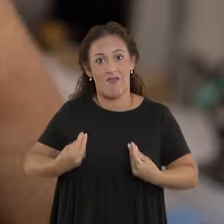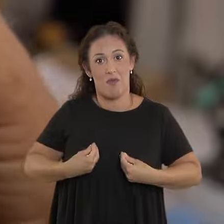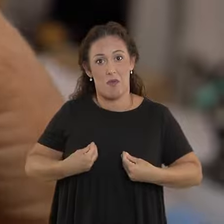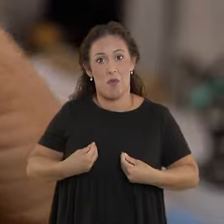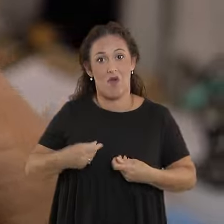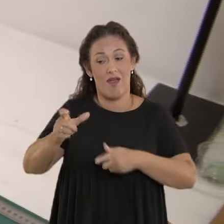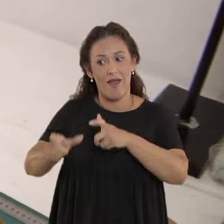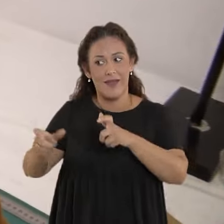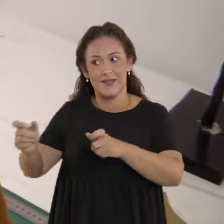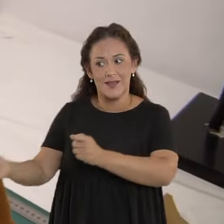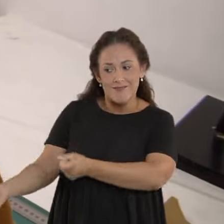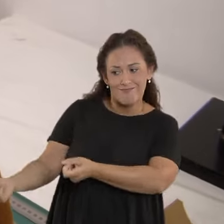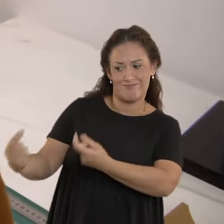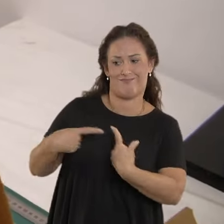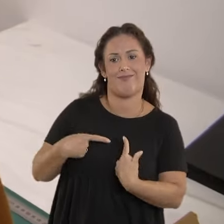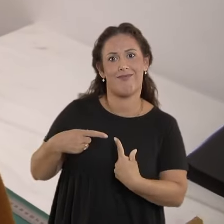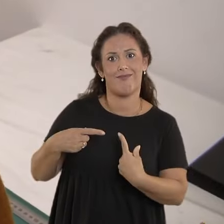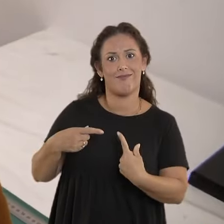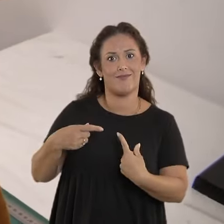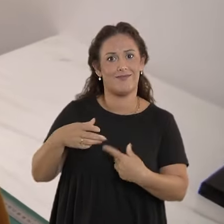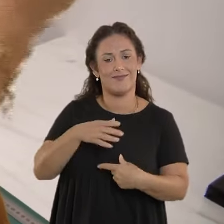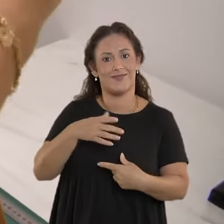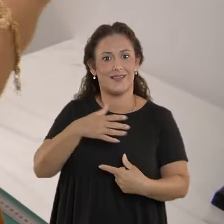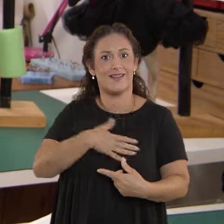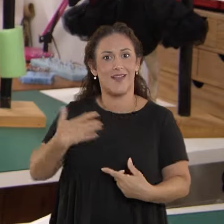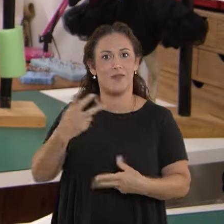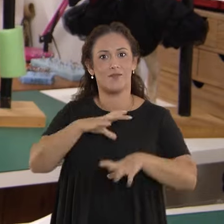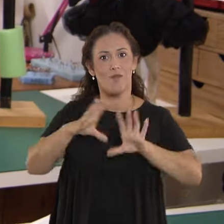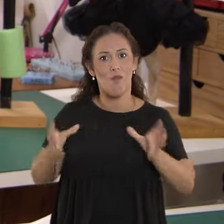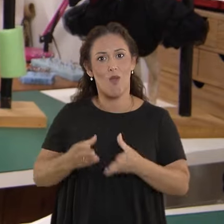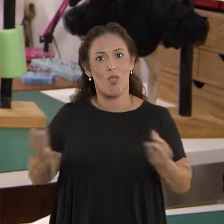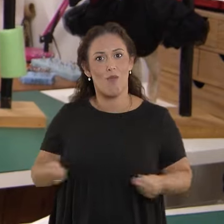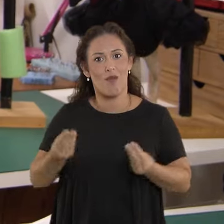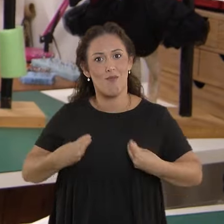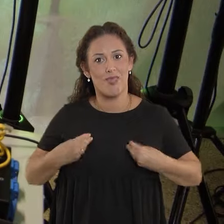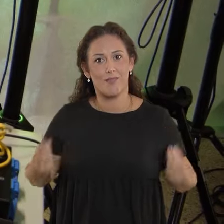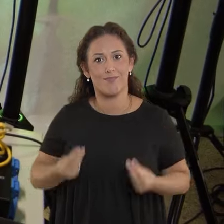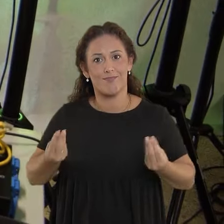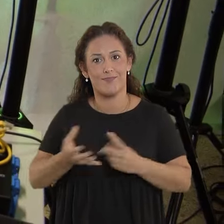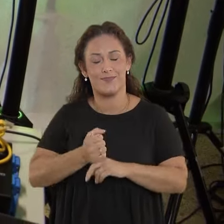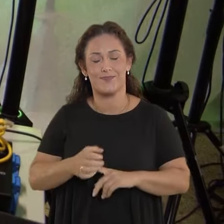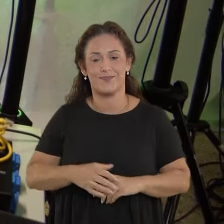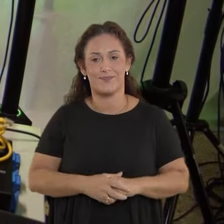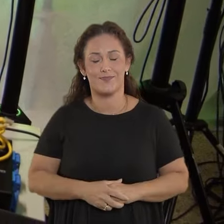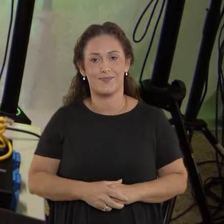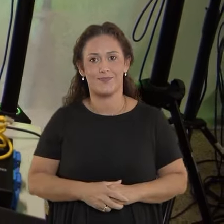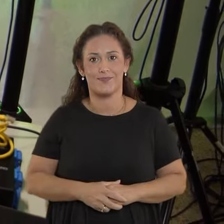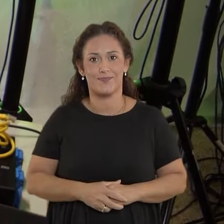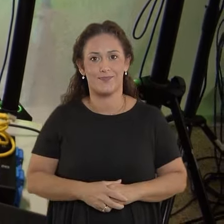en estas islas, que son un llamamiento para un montón de personas que vienen buscando un mundo mejor.